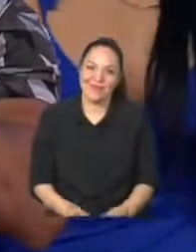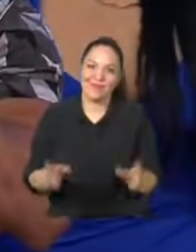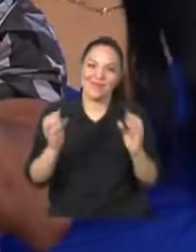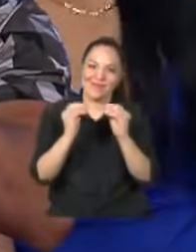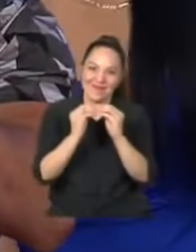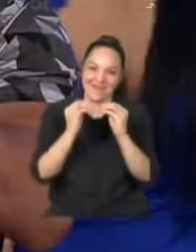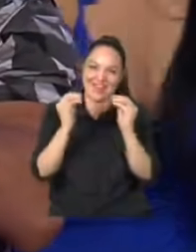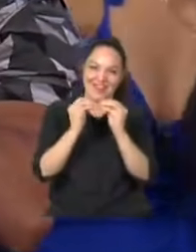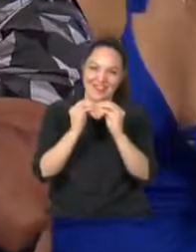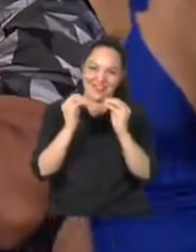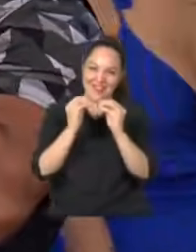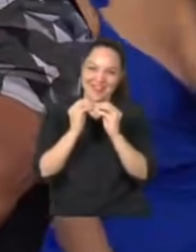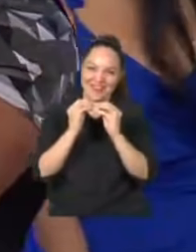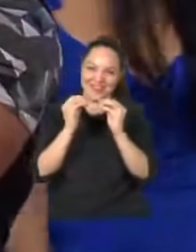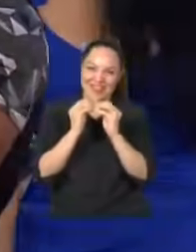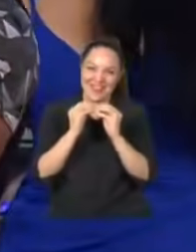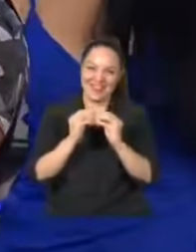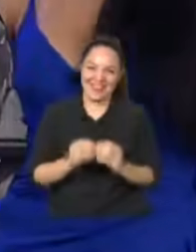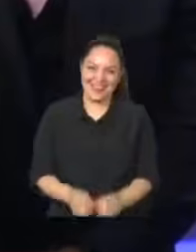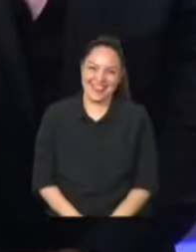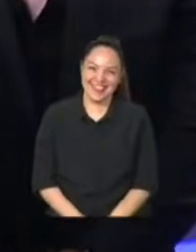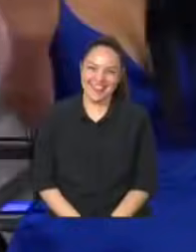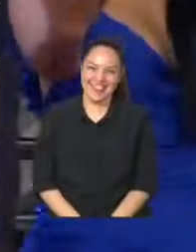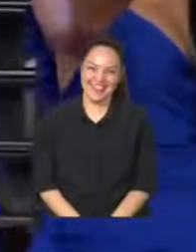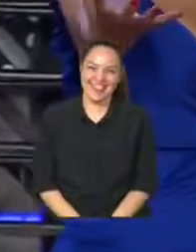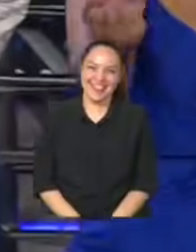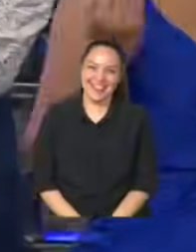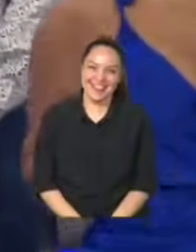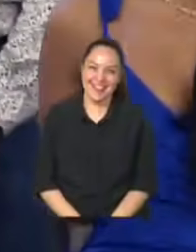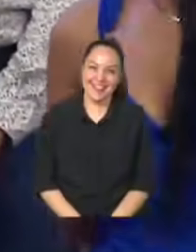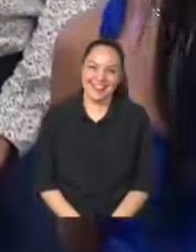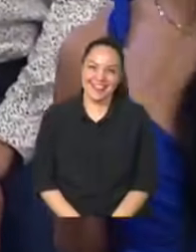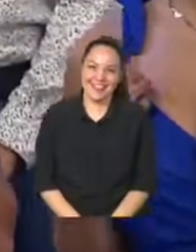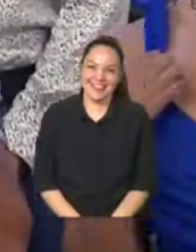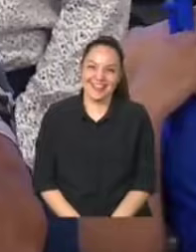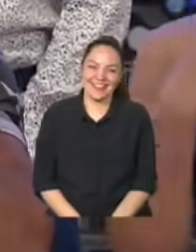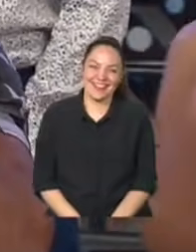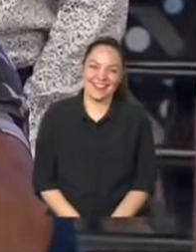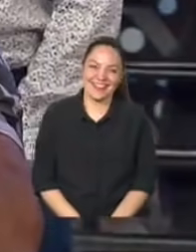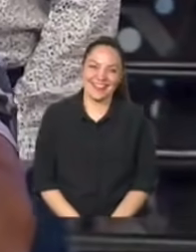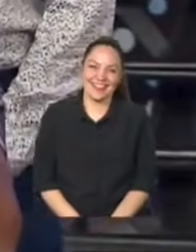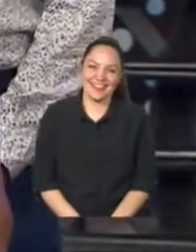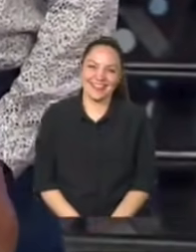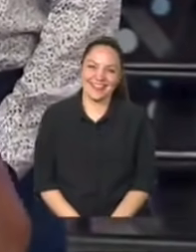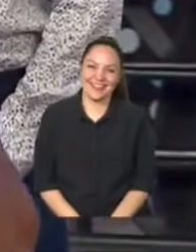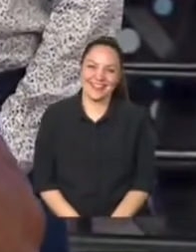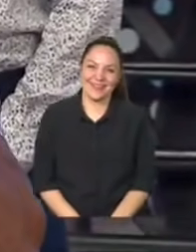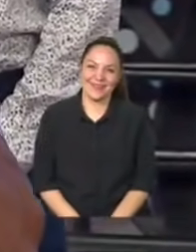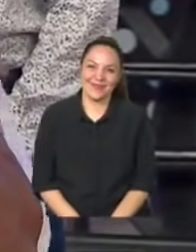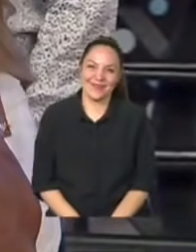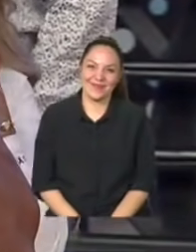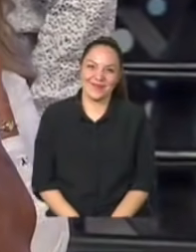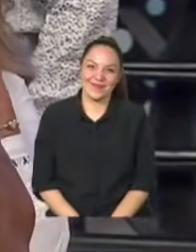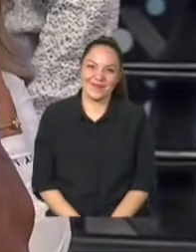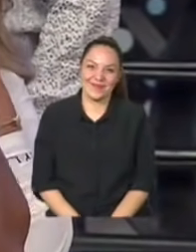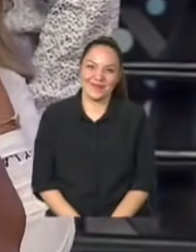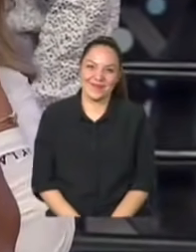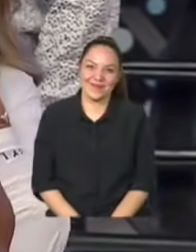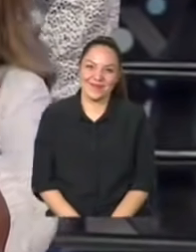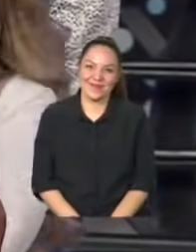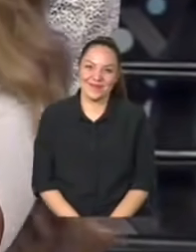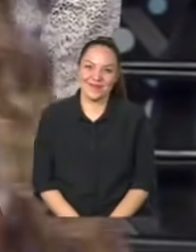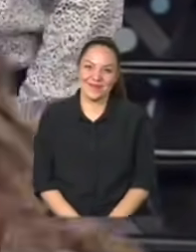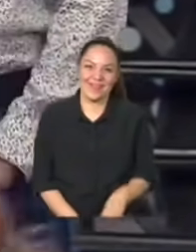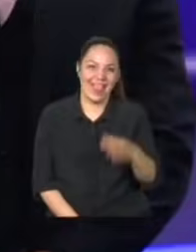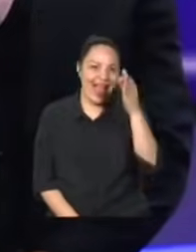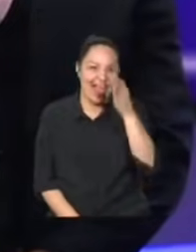Eso. Puedes, mira. Miren, acepto. No hay morbo